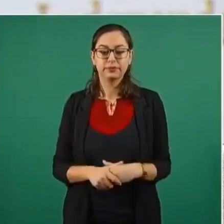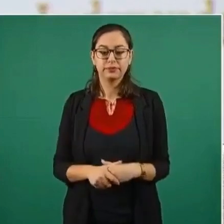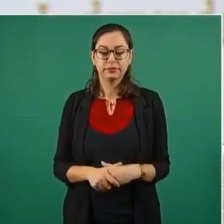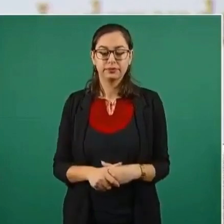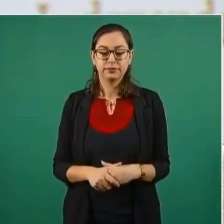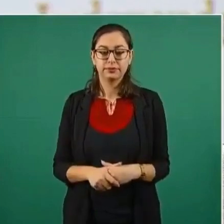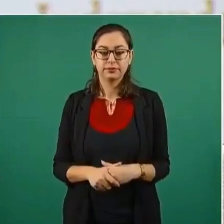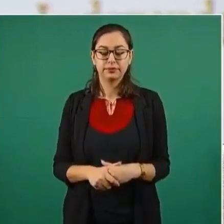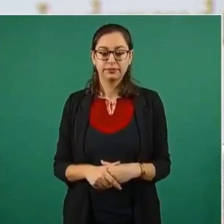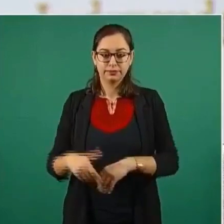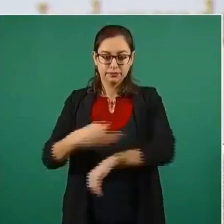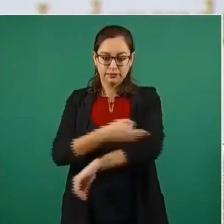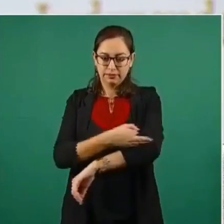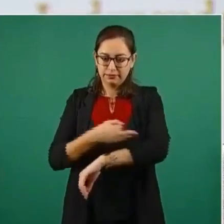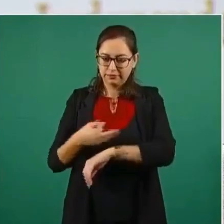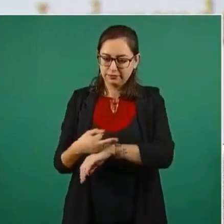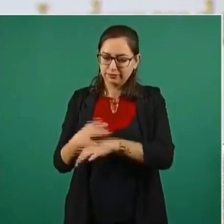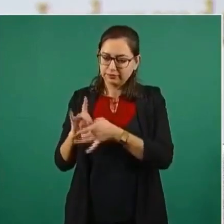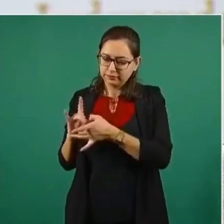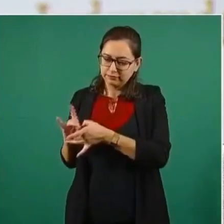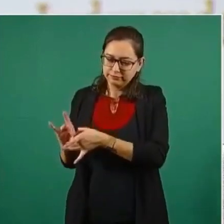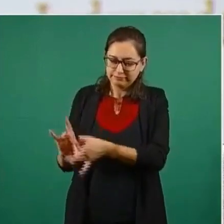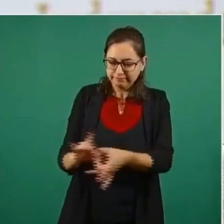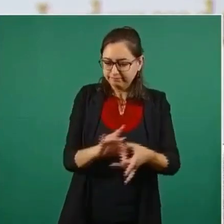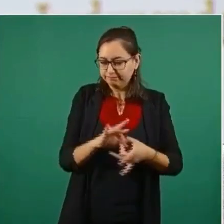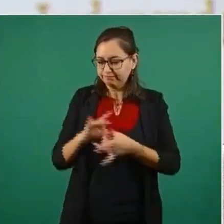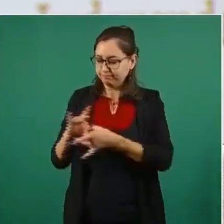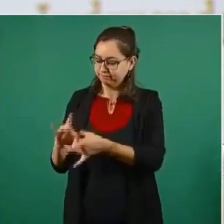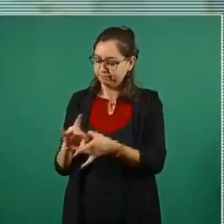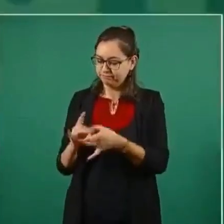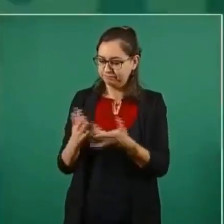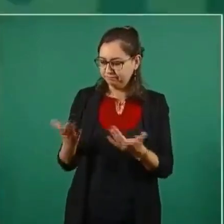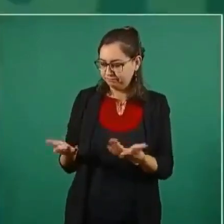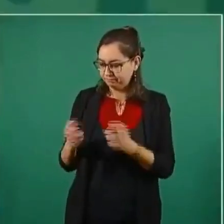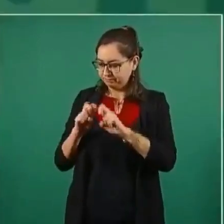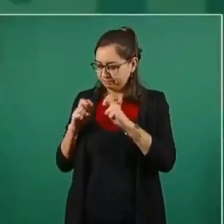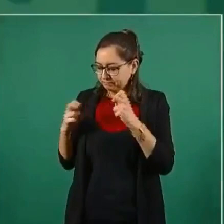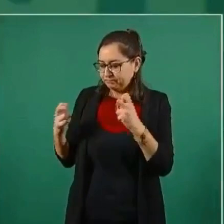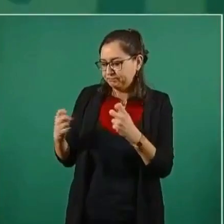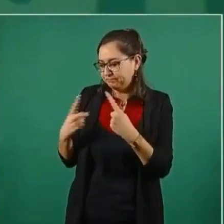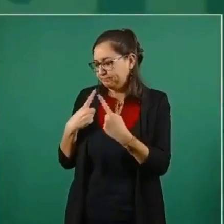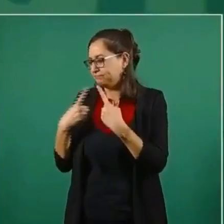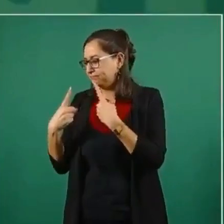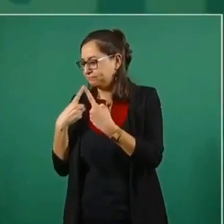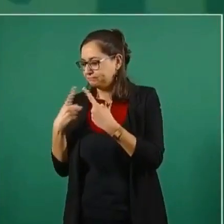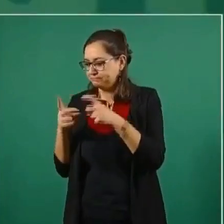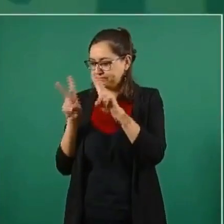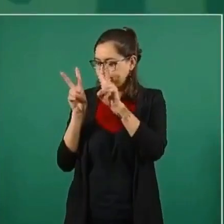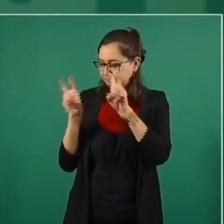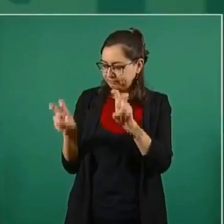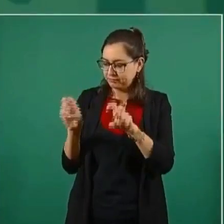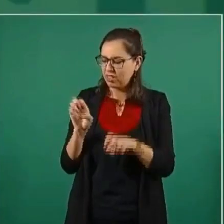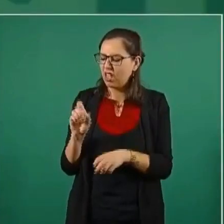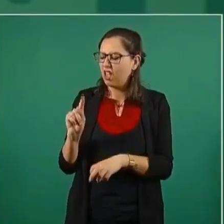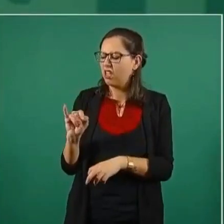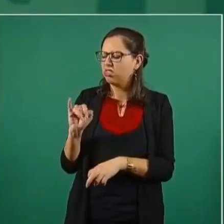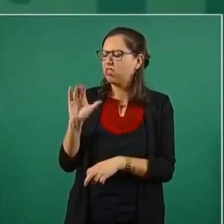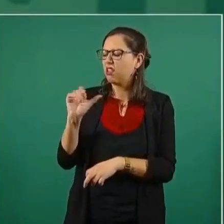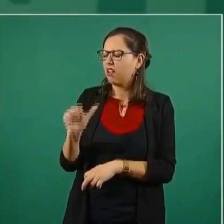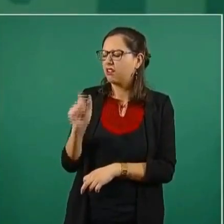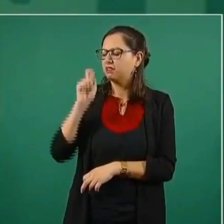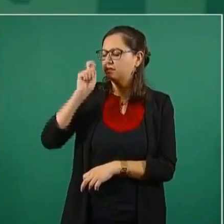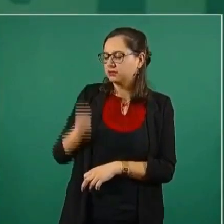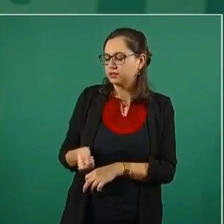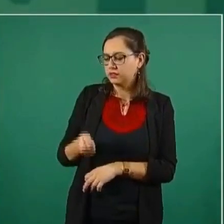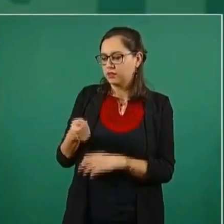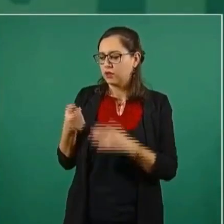crear un círculo de estudio, de análisis, de reflexión sobre la guía ética